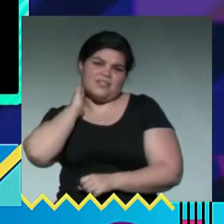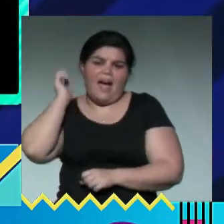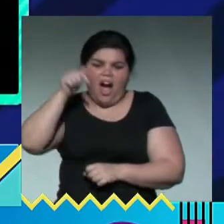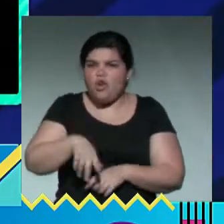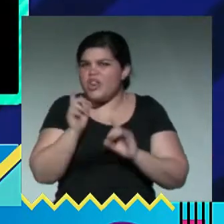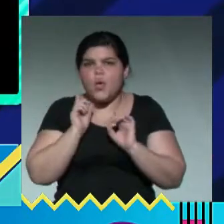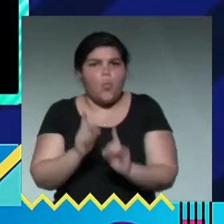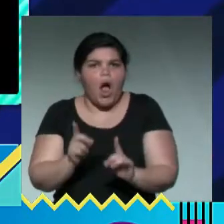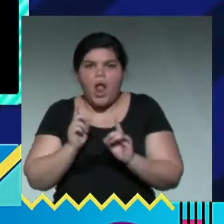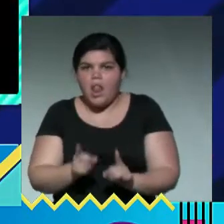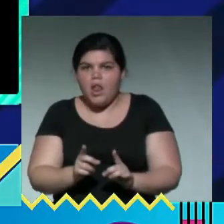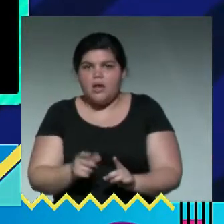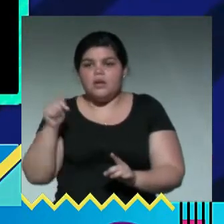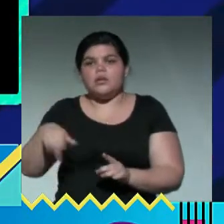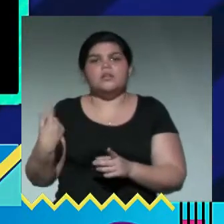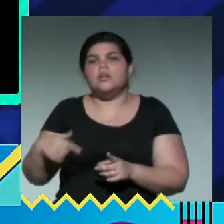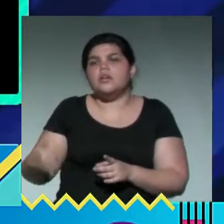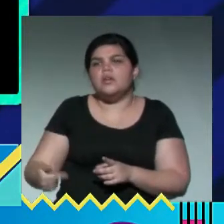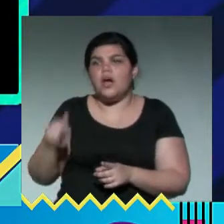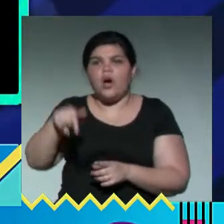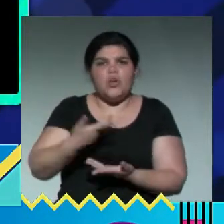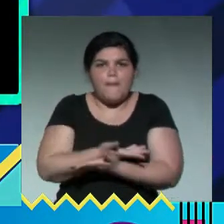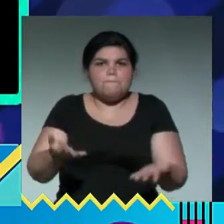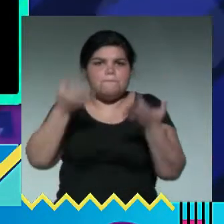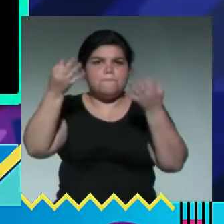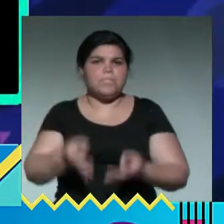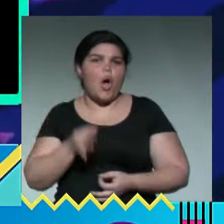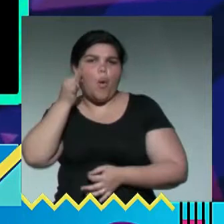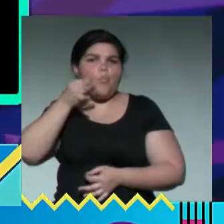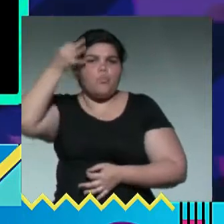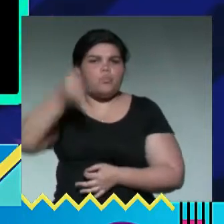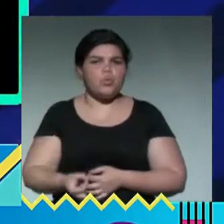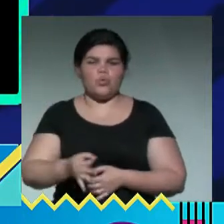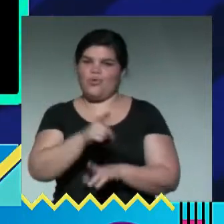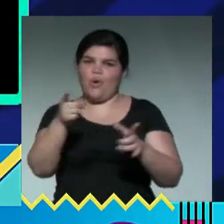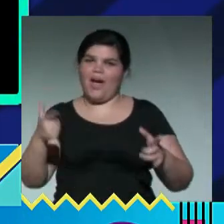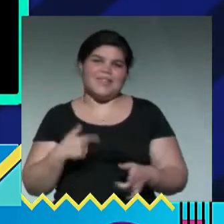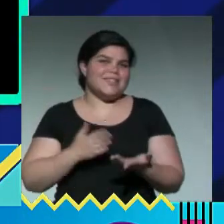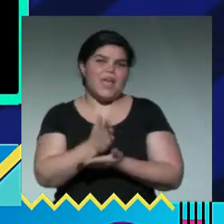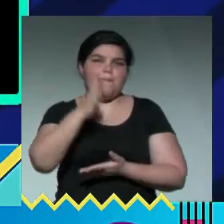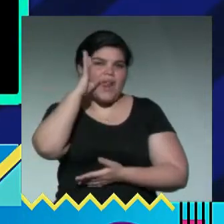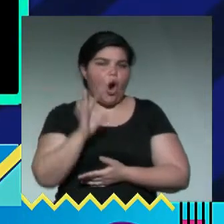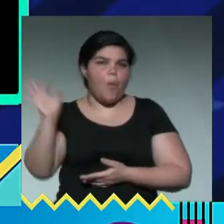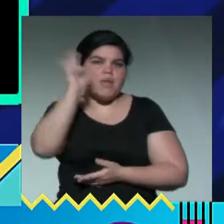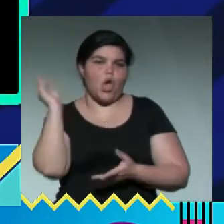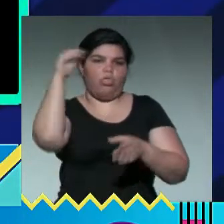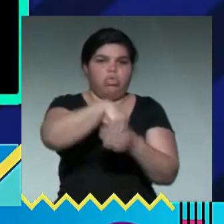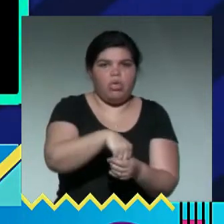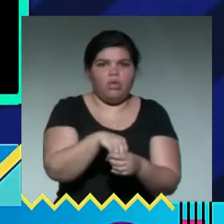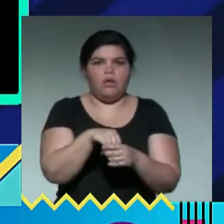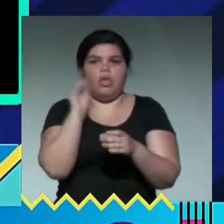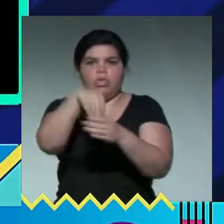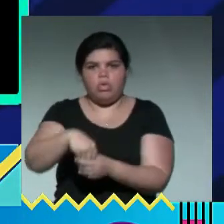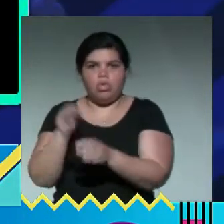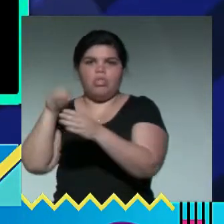es absolutamente o químicamente puro. Siempre está contaminado por su horizonte de ideas, por su